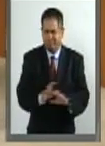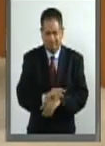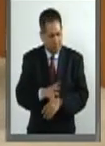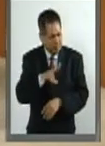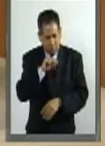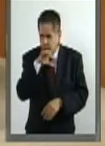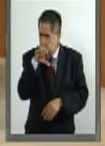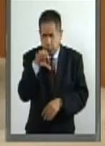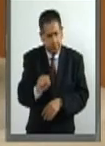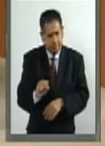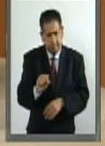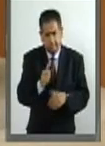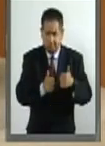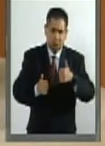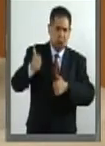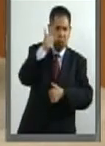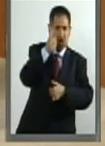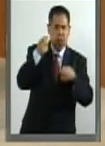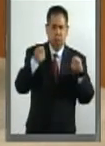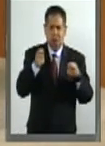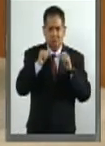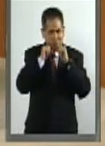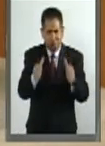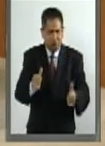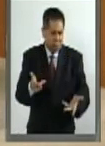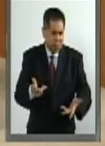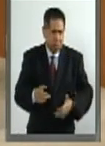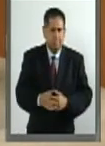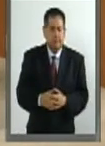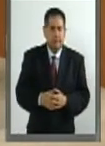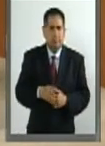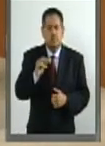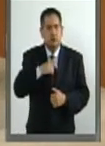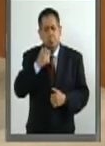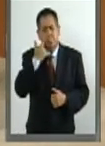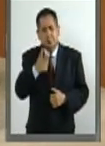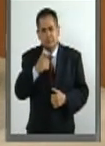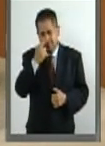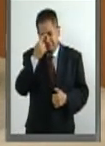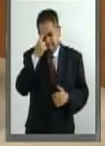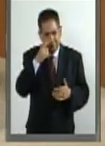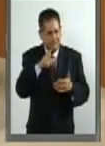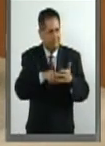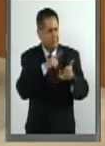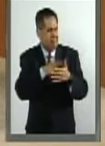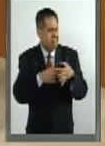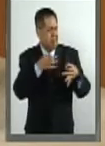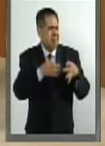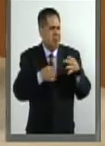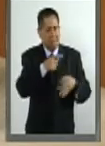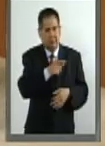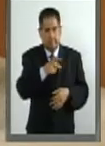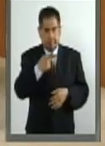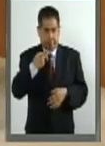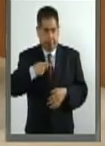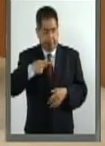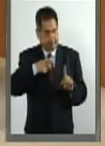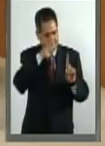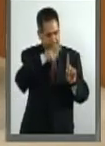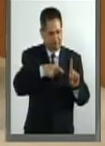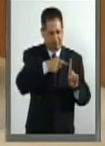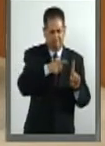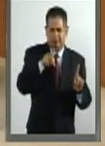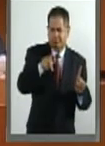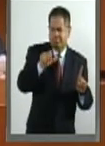de alto nivel. Yo no quiero ni pretendo en ningún momento juzgar a la persona